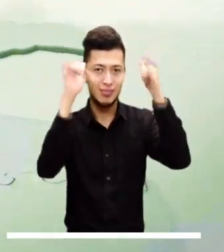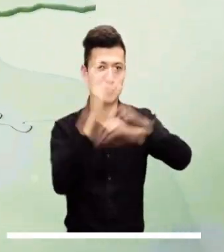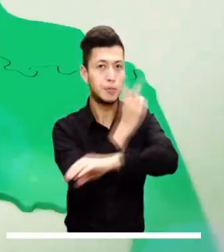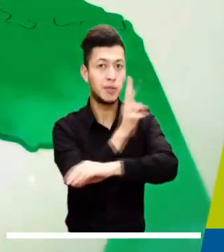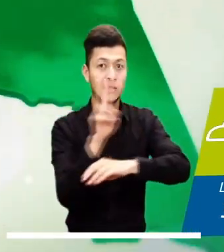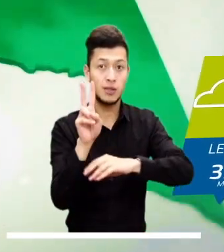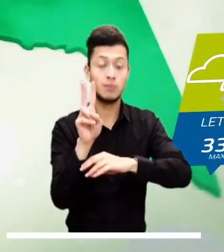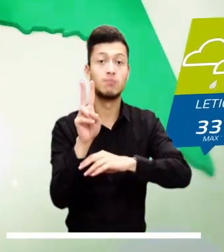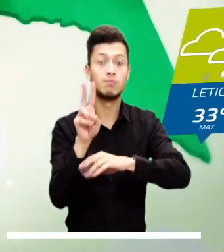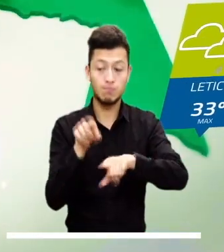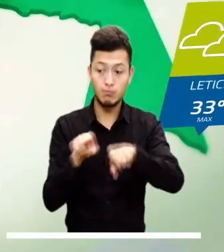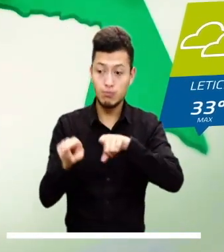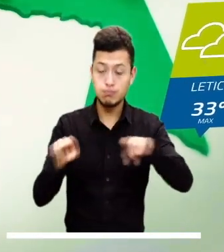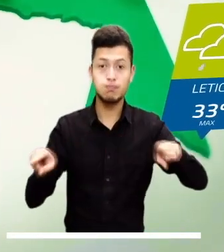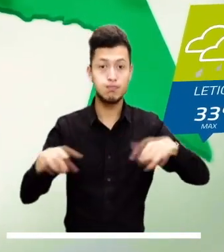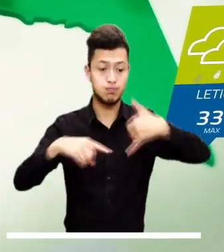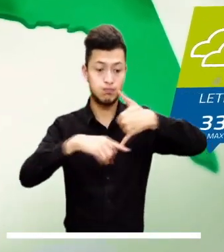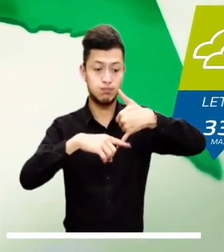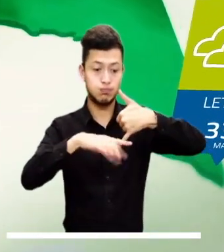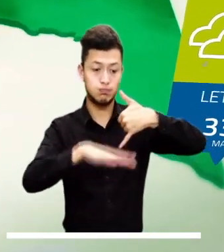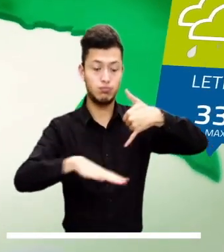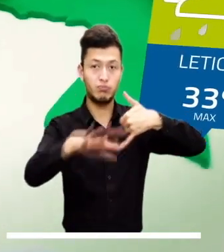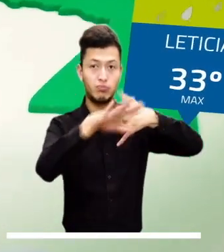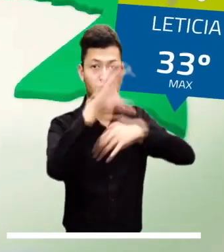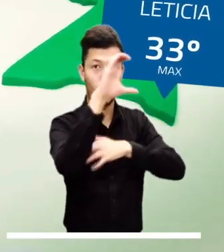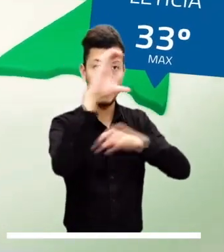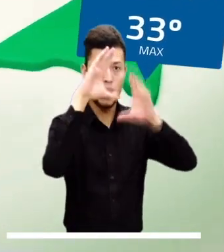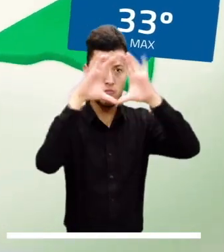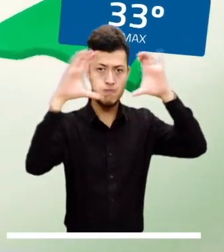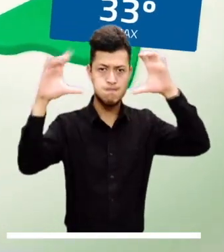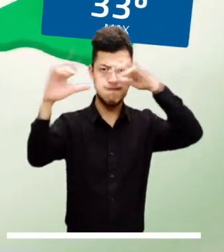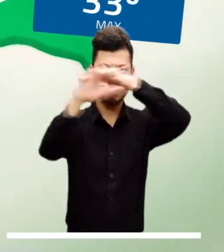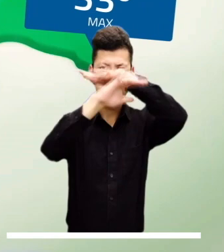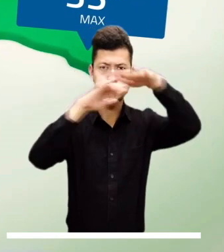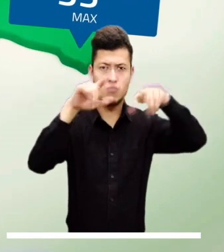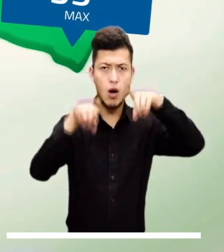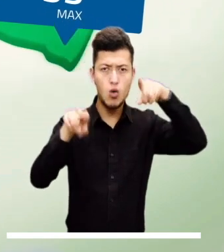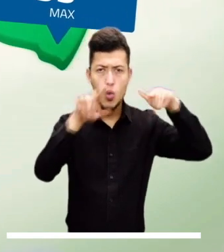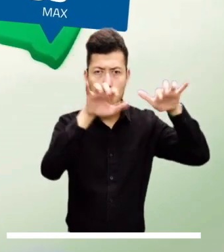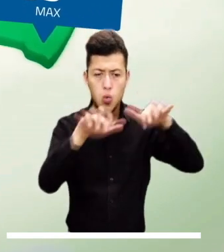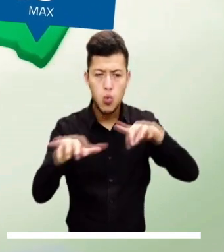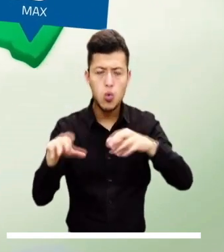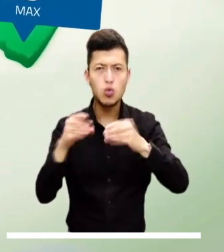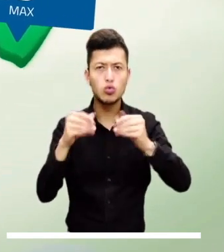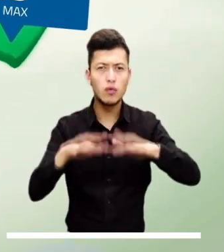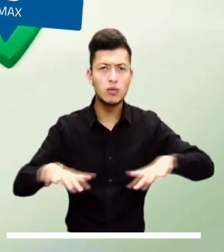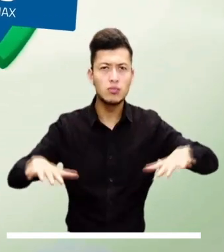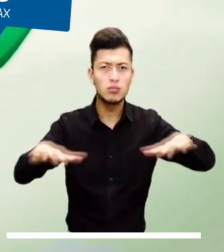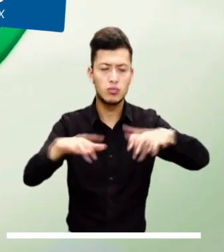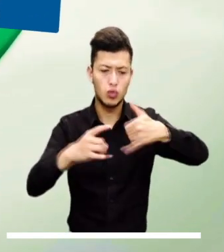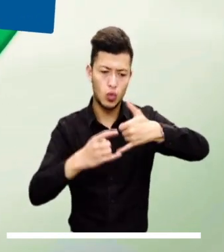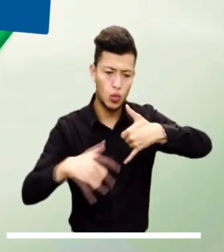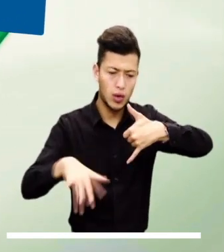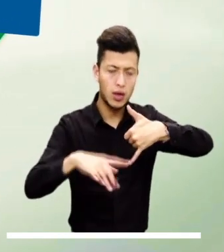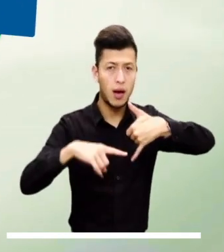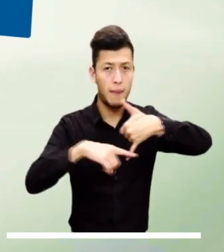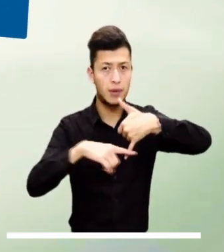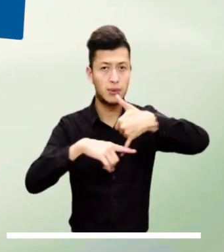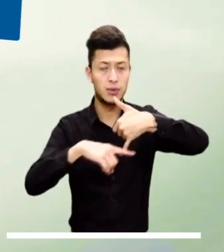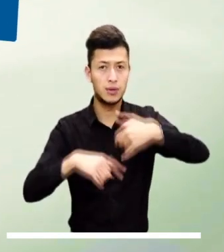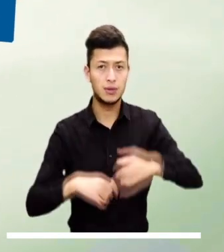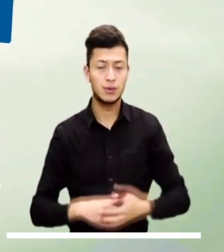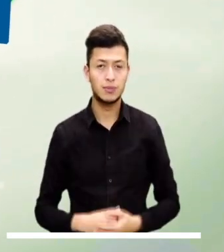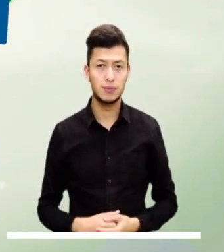Vichada. Tarde para la Amazonía colombiana se prevé con cielo cubierto y algunas lloviznas sobre Guainía y Amazonas.